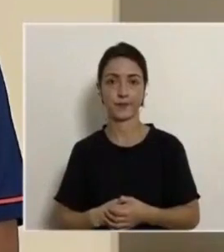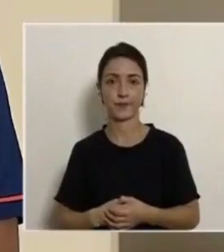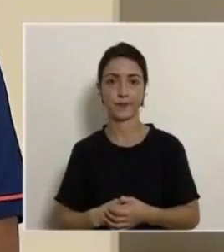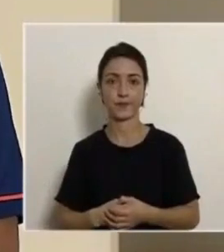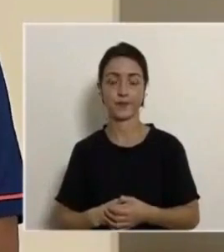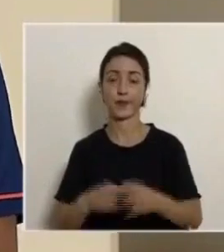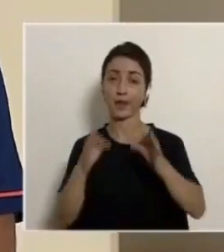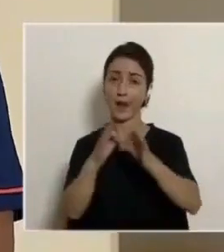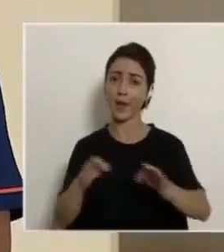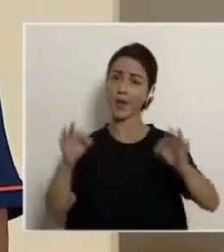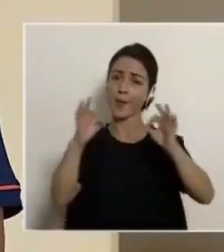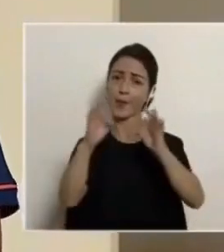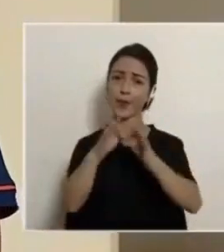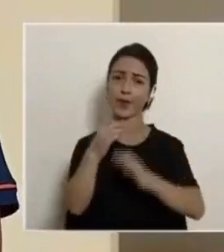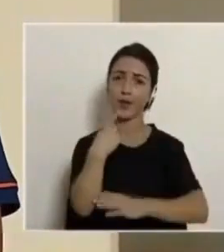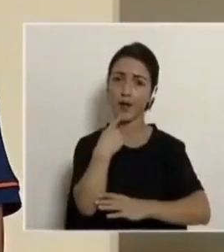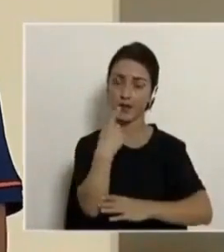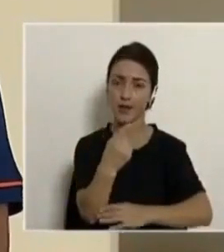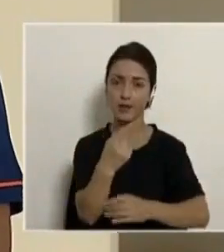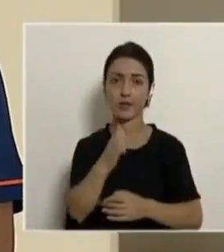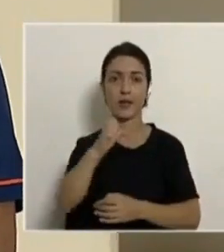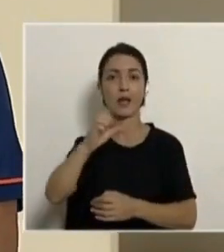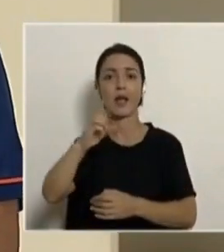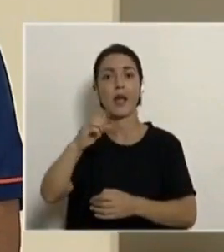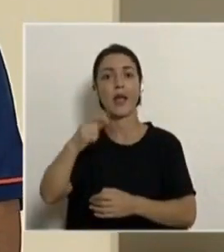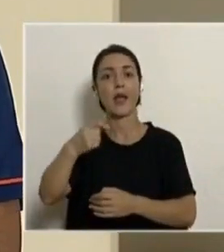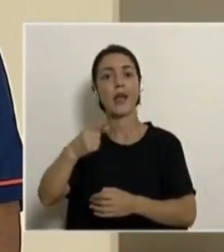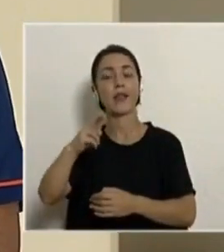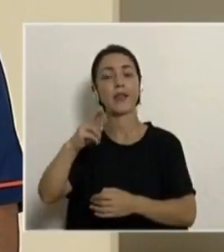Importante agregar o mencionar, don Edgar, que